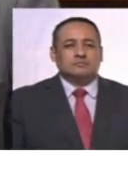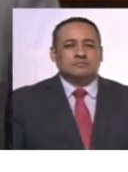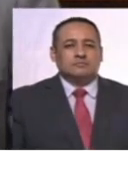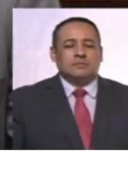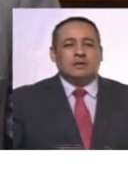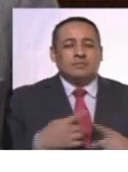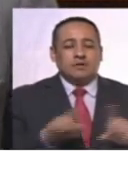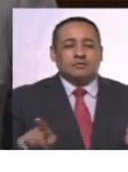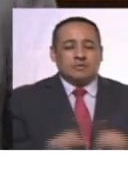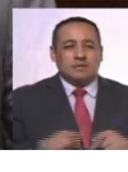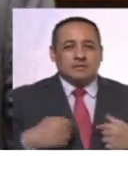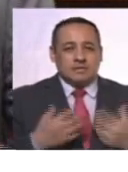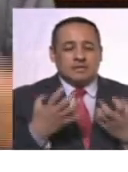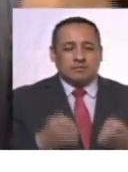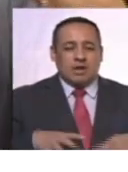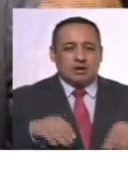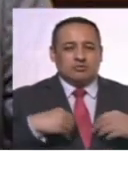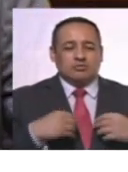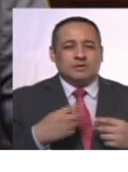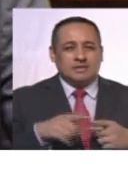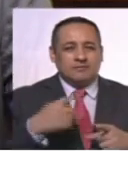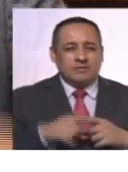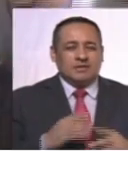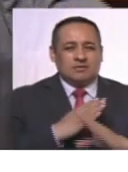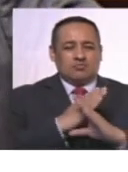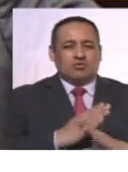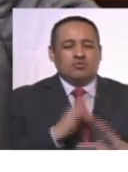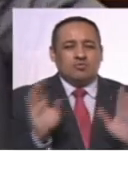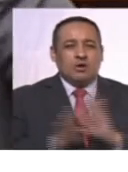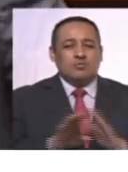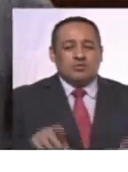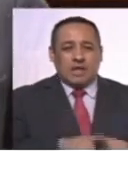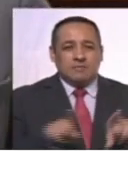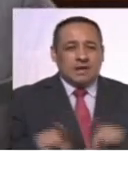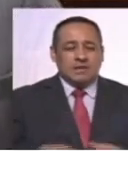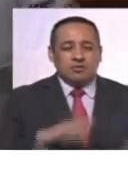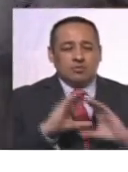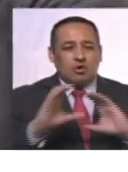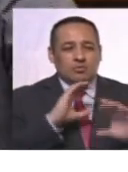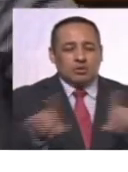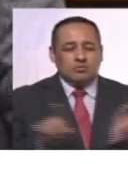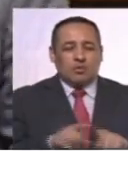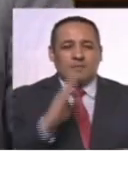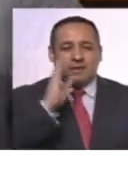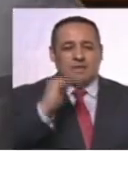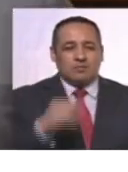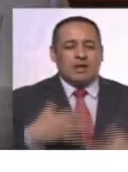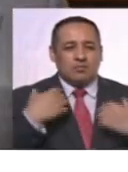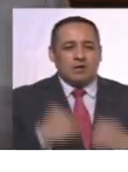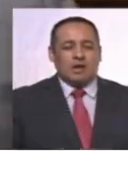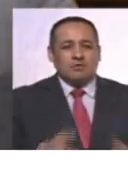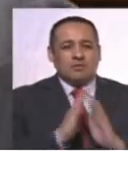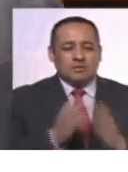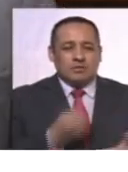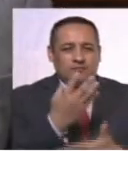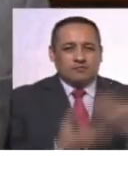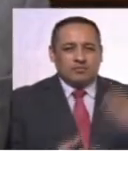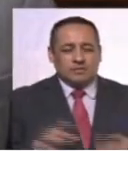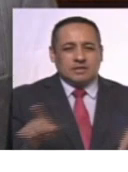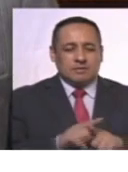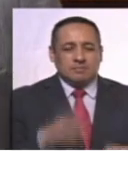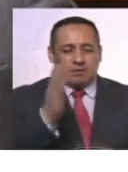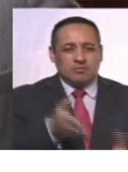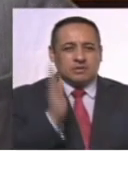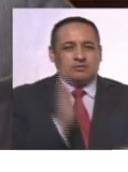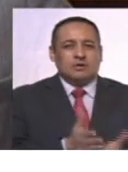Pero porque si vamos a asumir actitudes represivas, hicimos esto, comunicamos, mandamos al procurador, pedimos informes, vamos a